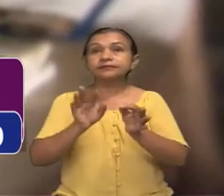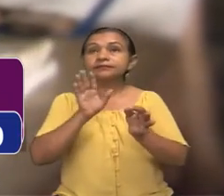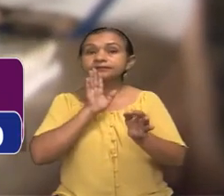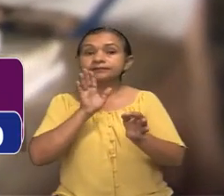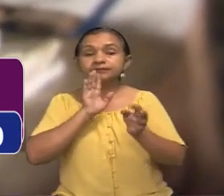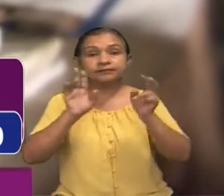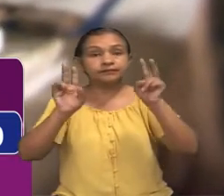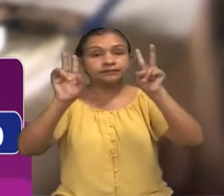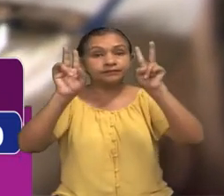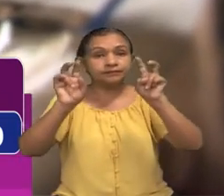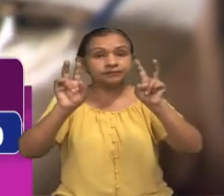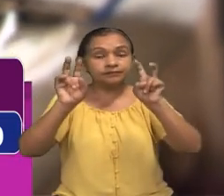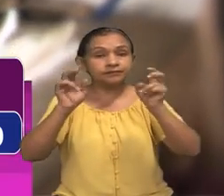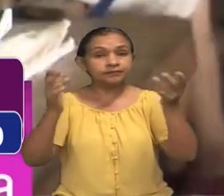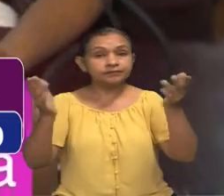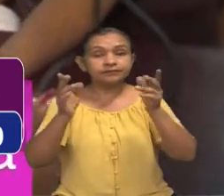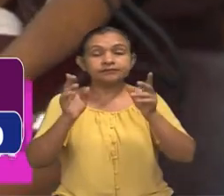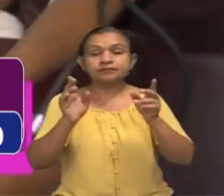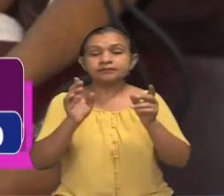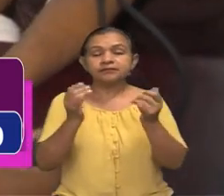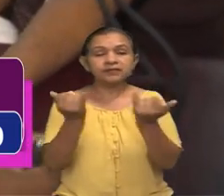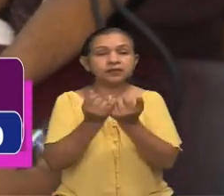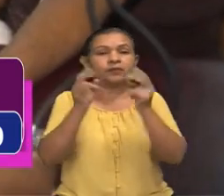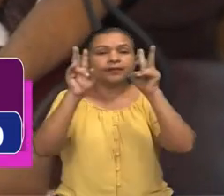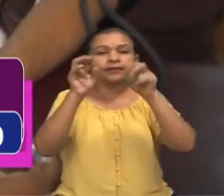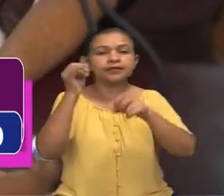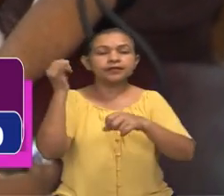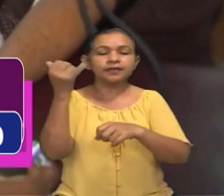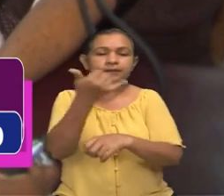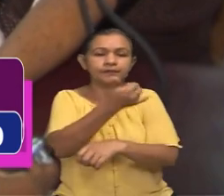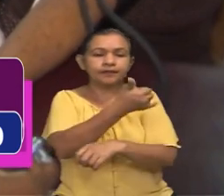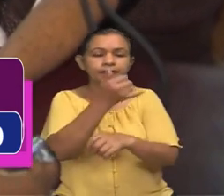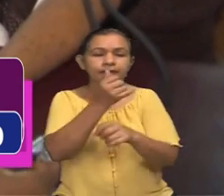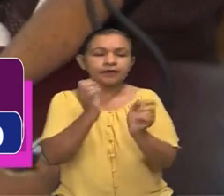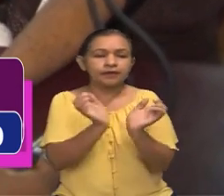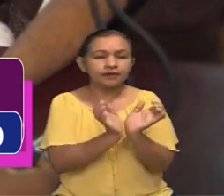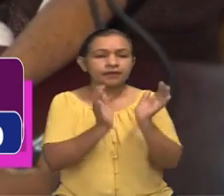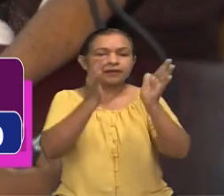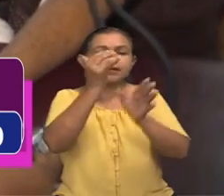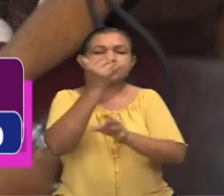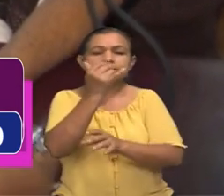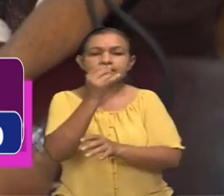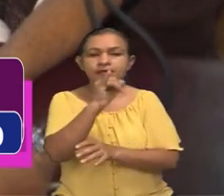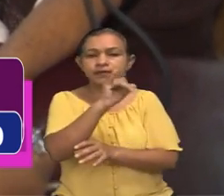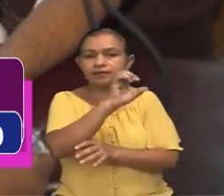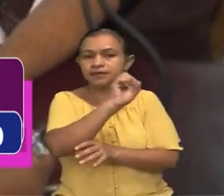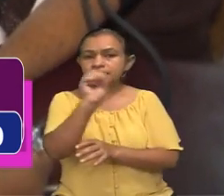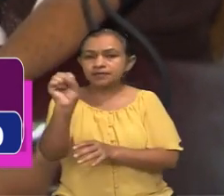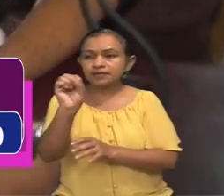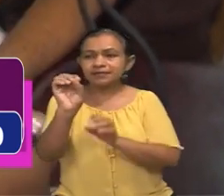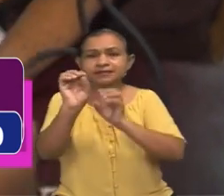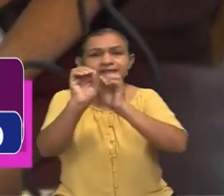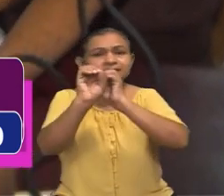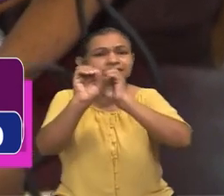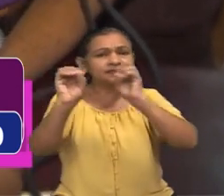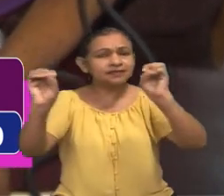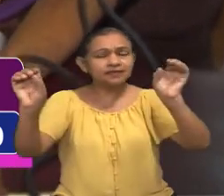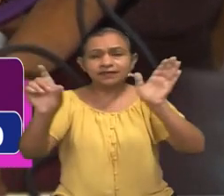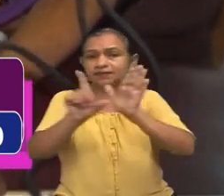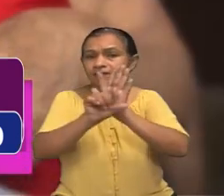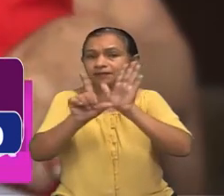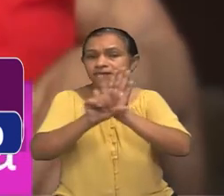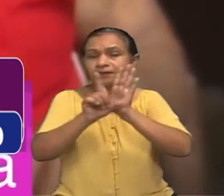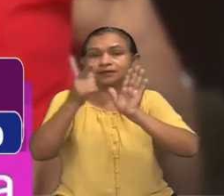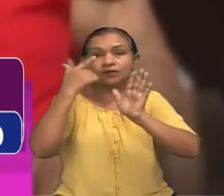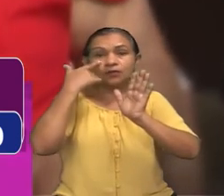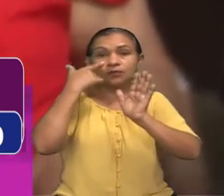al tema del seguro social, es decir, de pensiones y jubilaciones, pero no existían leyes que